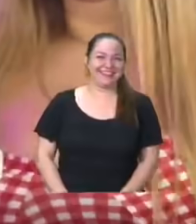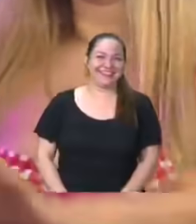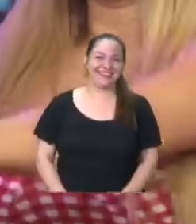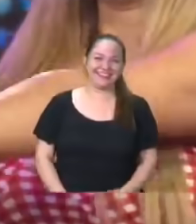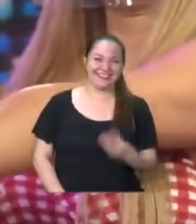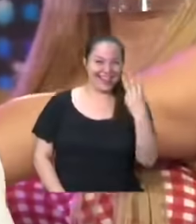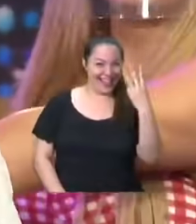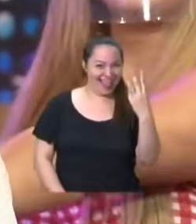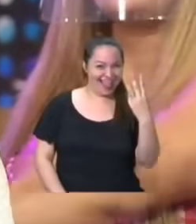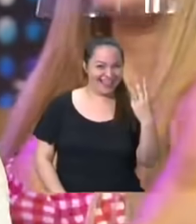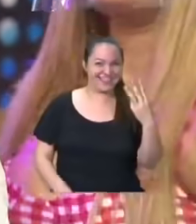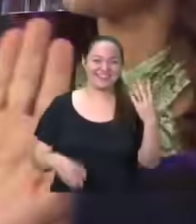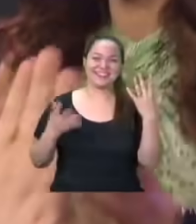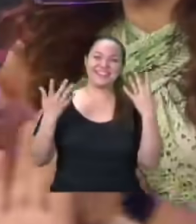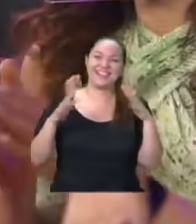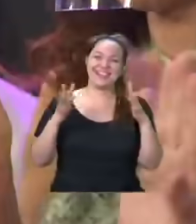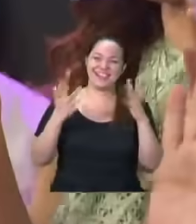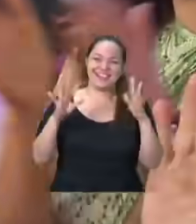No llegamos a nada.